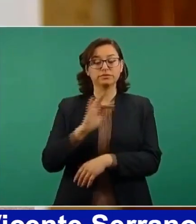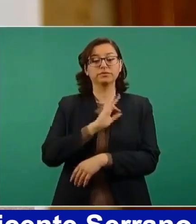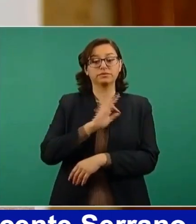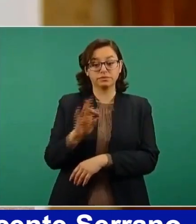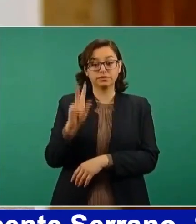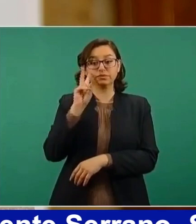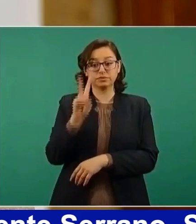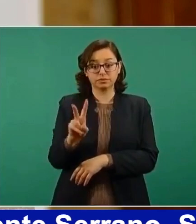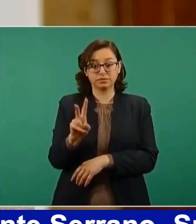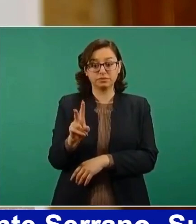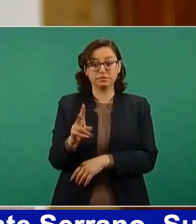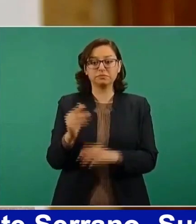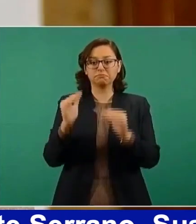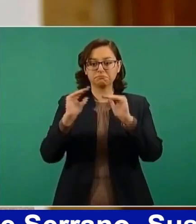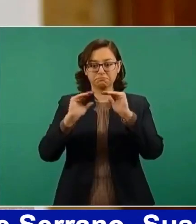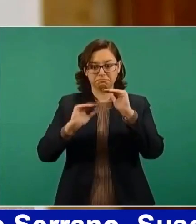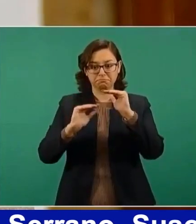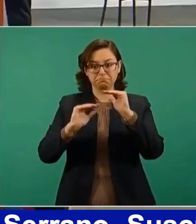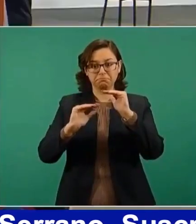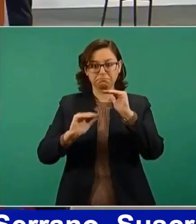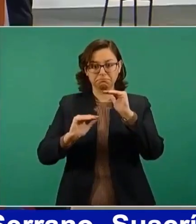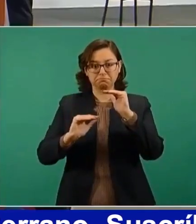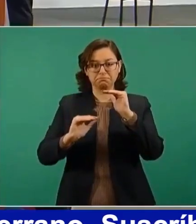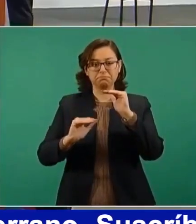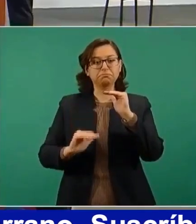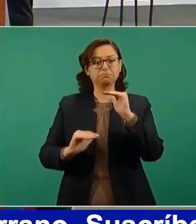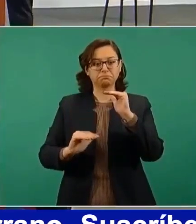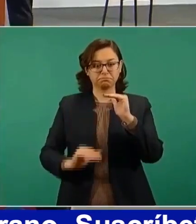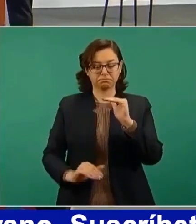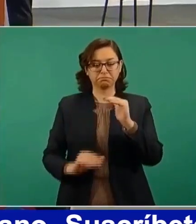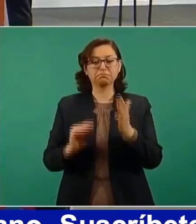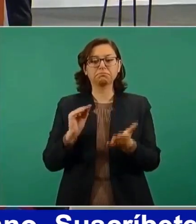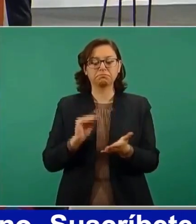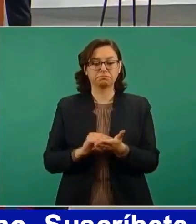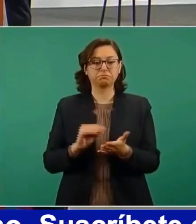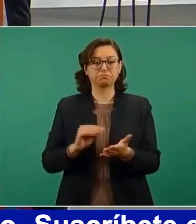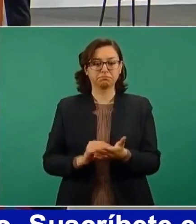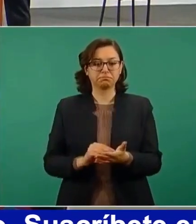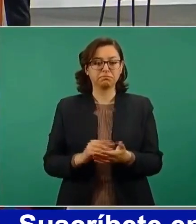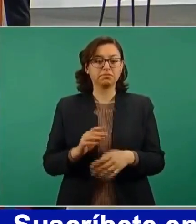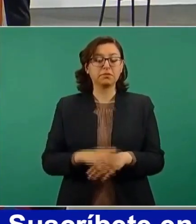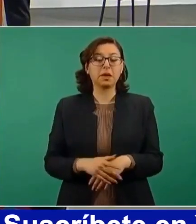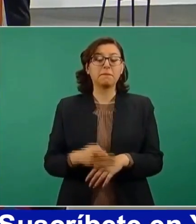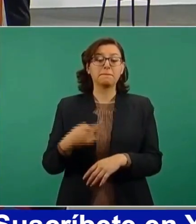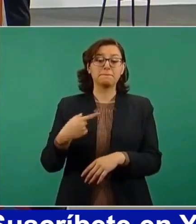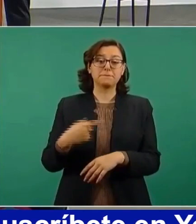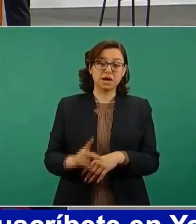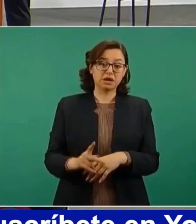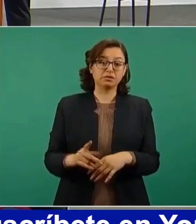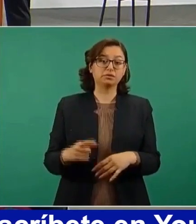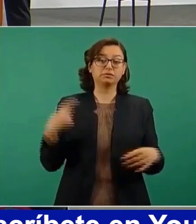el número de casos que hasta hoy se han estimado en